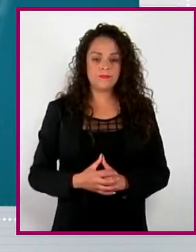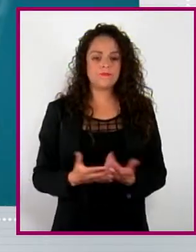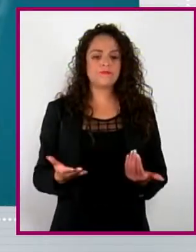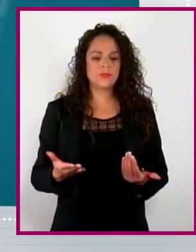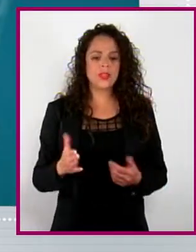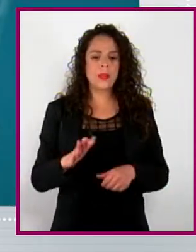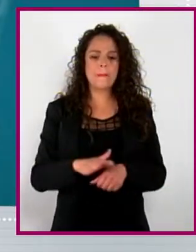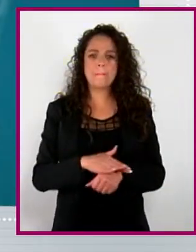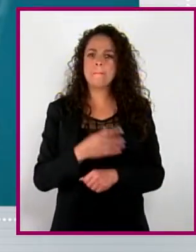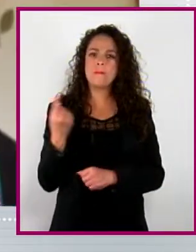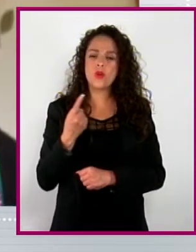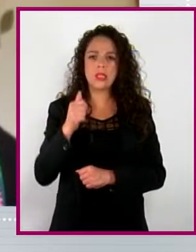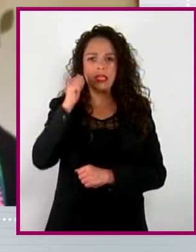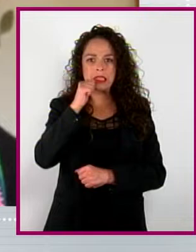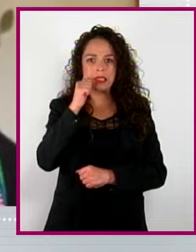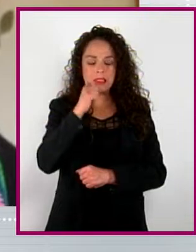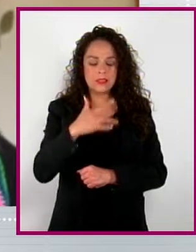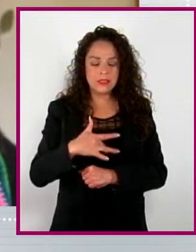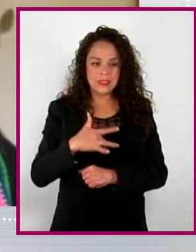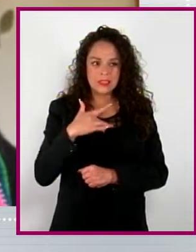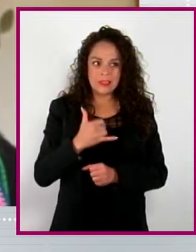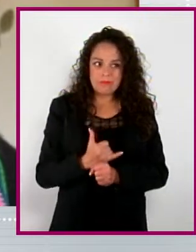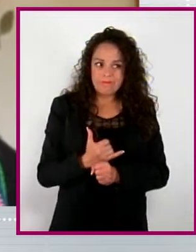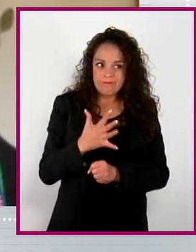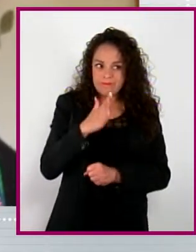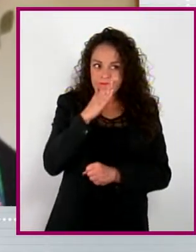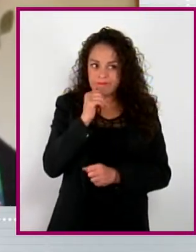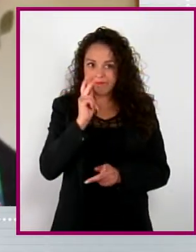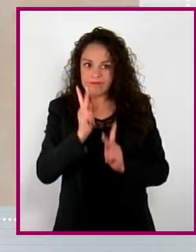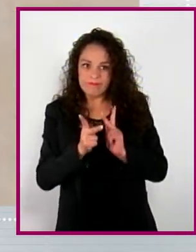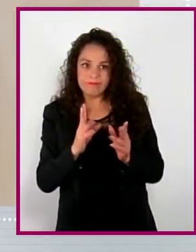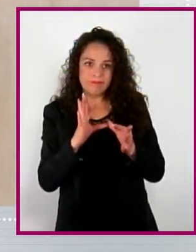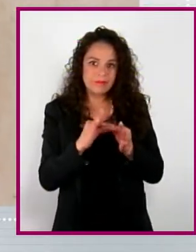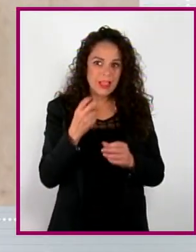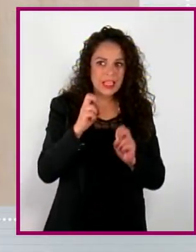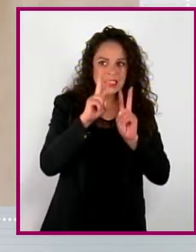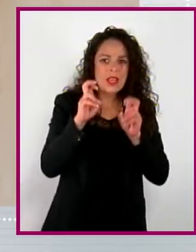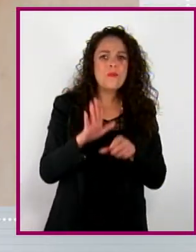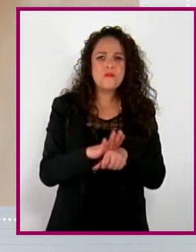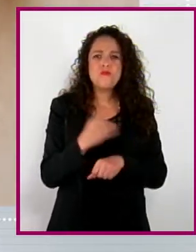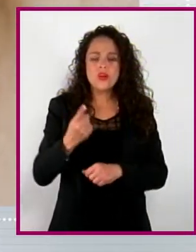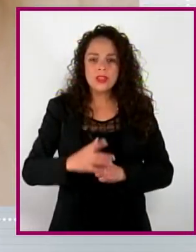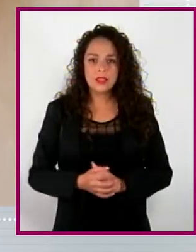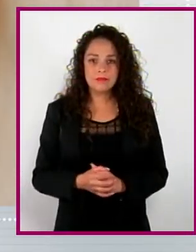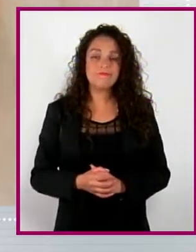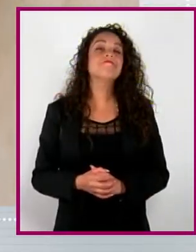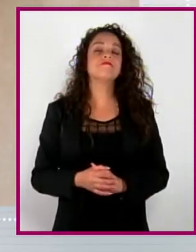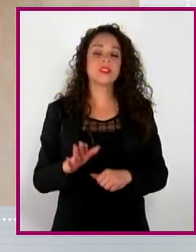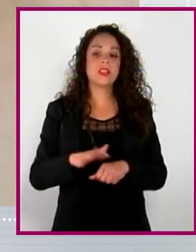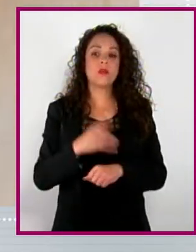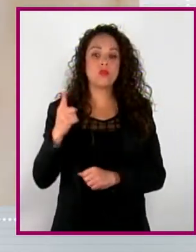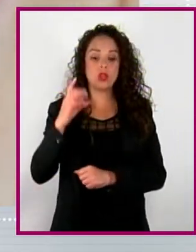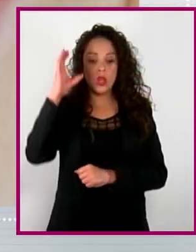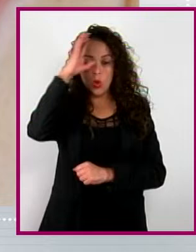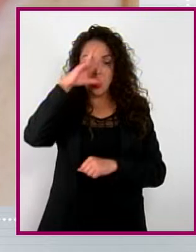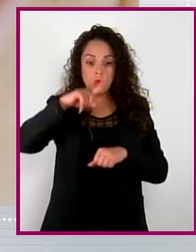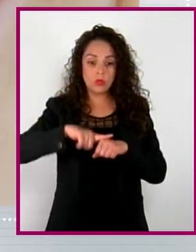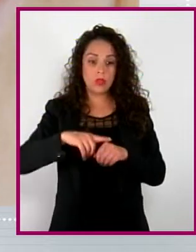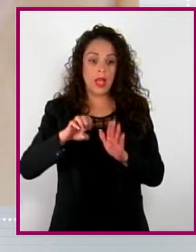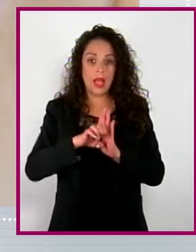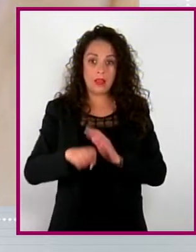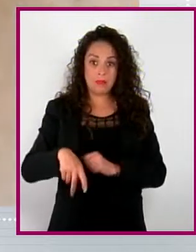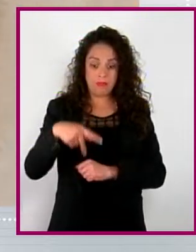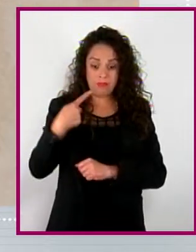cuesta tanto hablar de ella? Cuesta trabajo hablar de la sexualidad porque en culturas como la